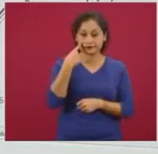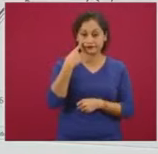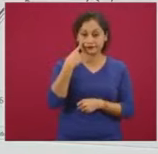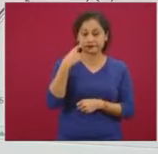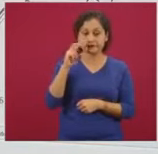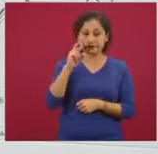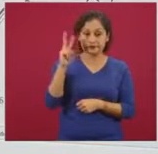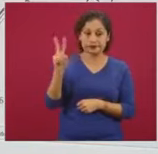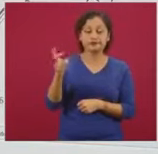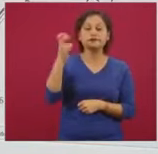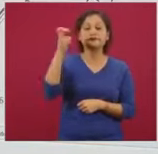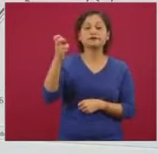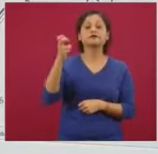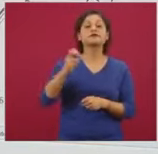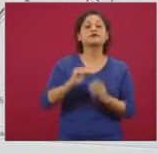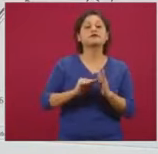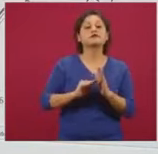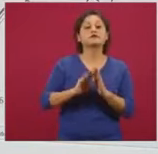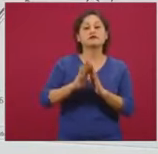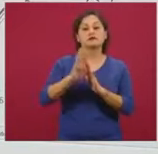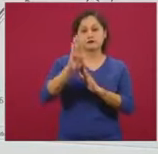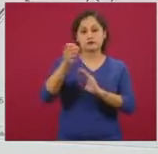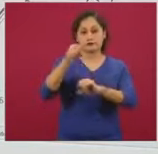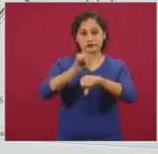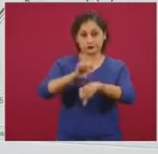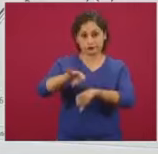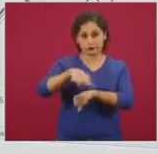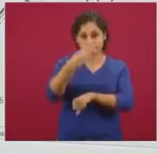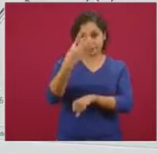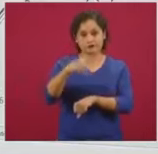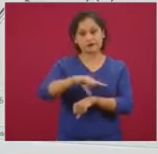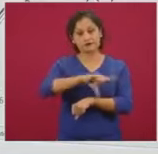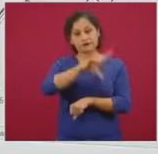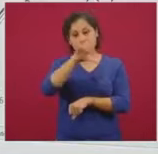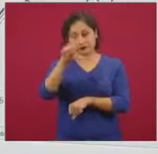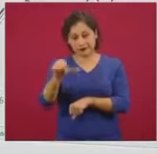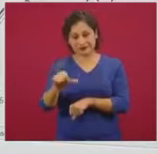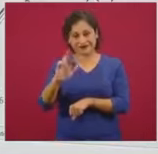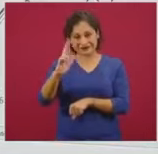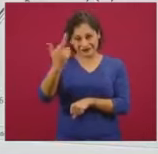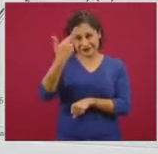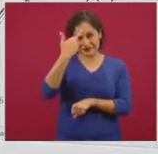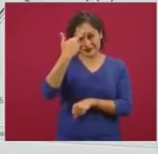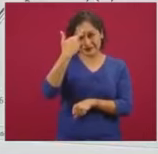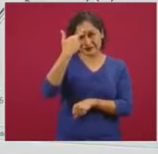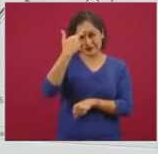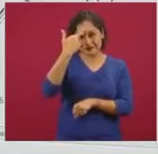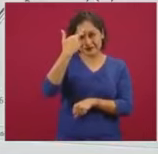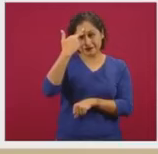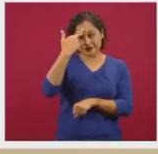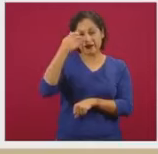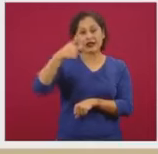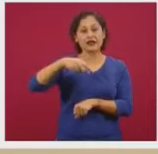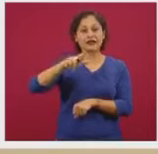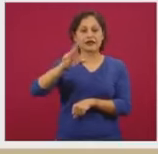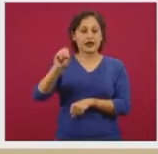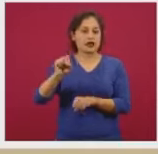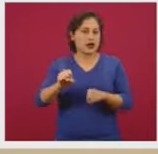exceso sube a partir de la semana 14 y después tuvo también, esto también recuerden, si recuerdan, la curva de Quintana Roo tiene